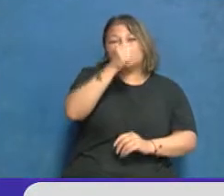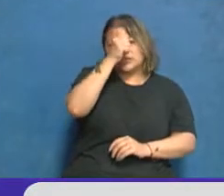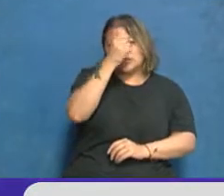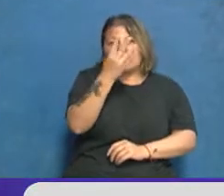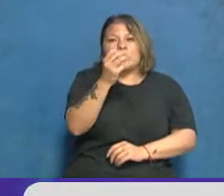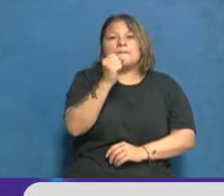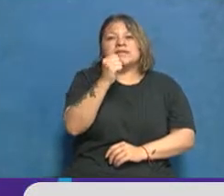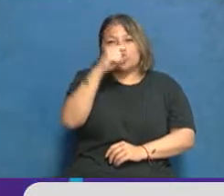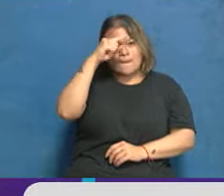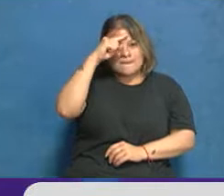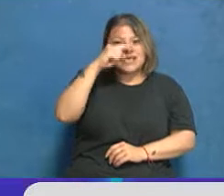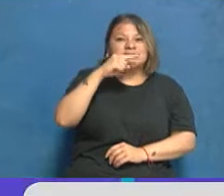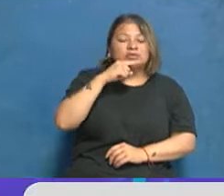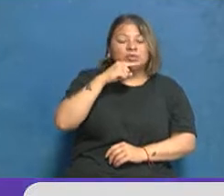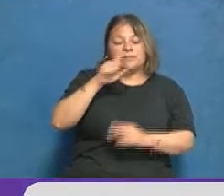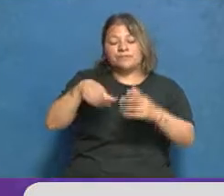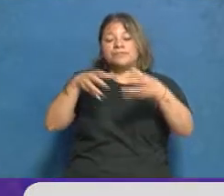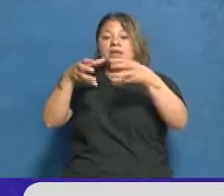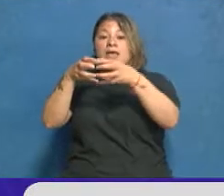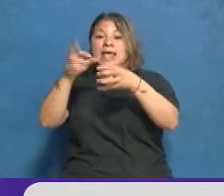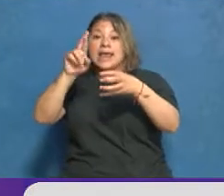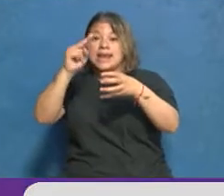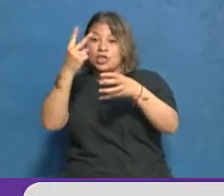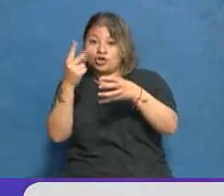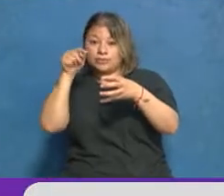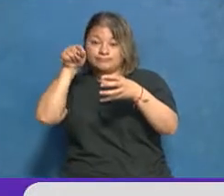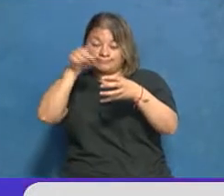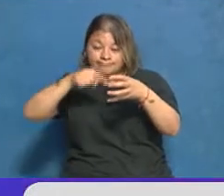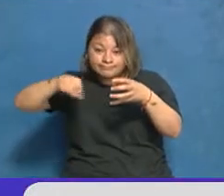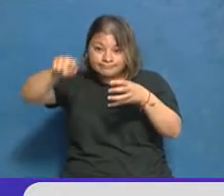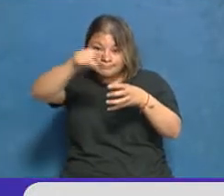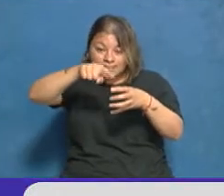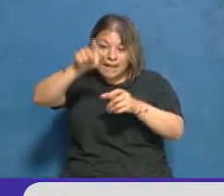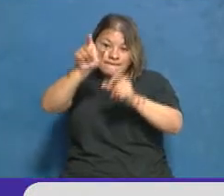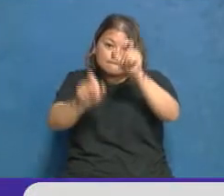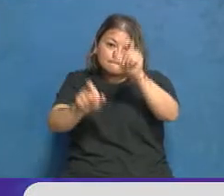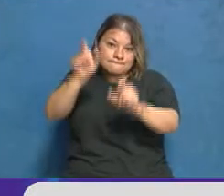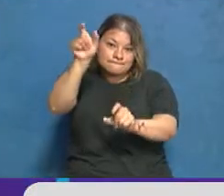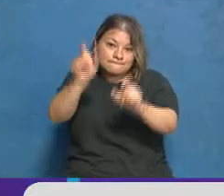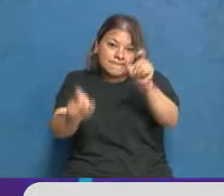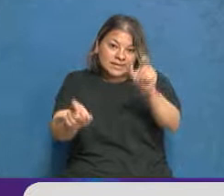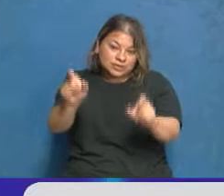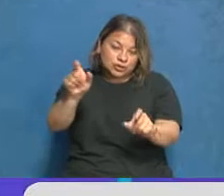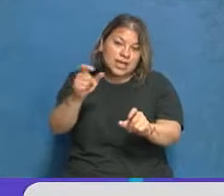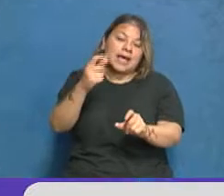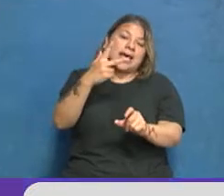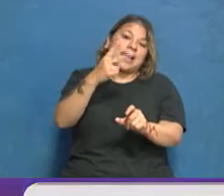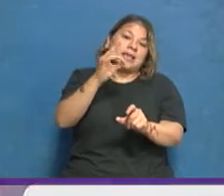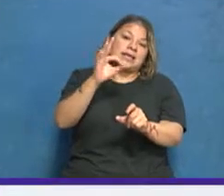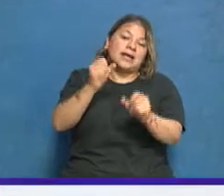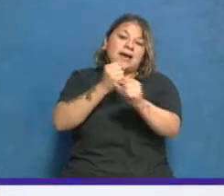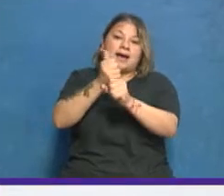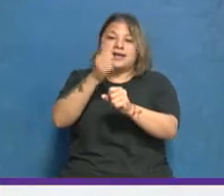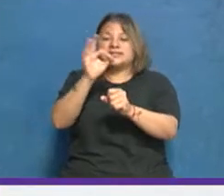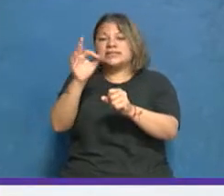que va a tener. Después está el R2, que son aquellos usuarios con desde 300 a 600